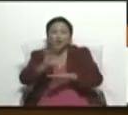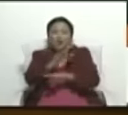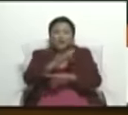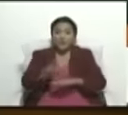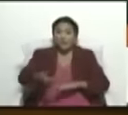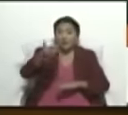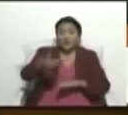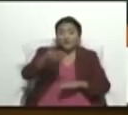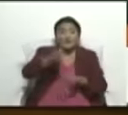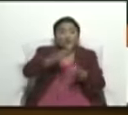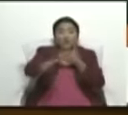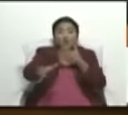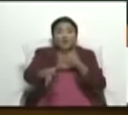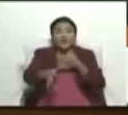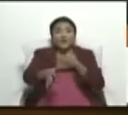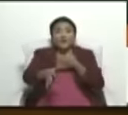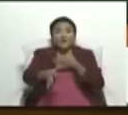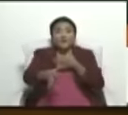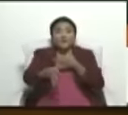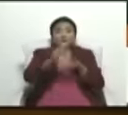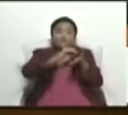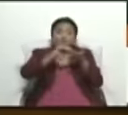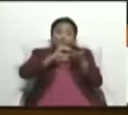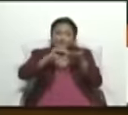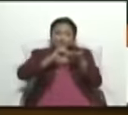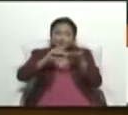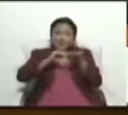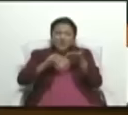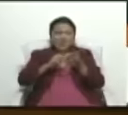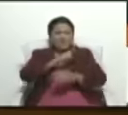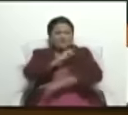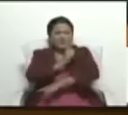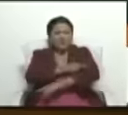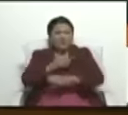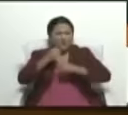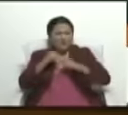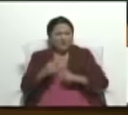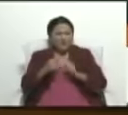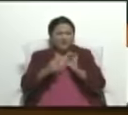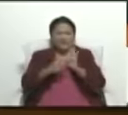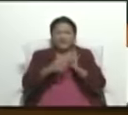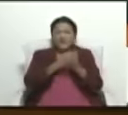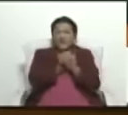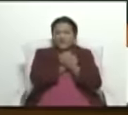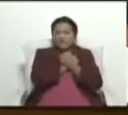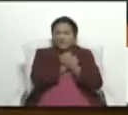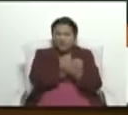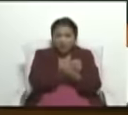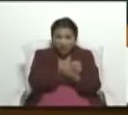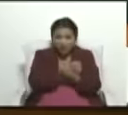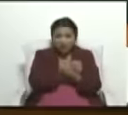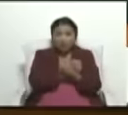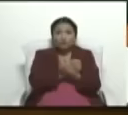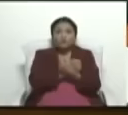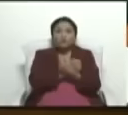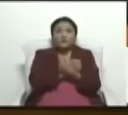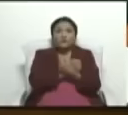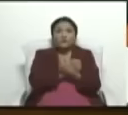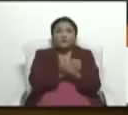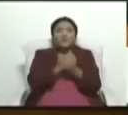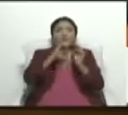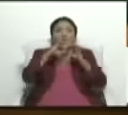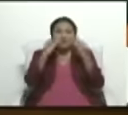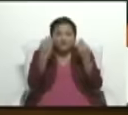que hablan siempre de la rebeldía, del amor, canciones de amor, canciones a su, donde nombra a su